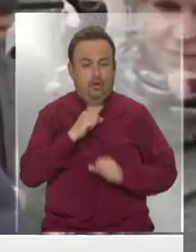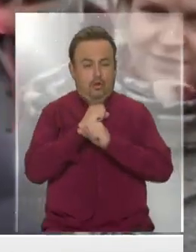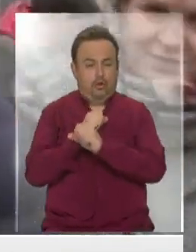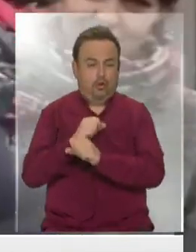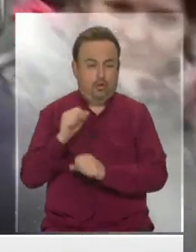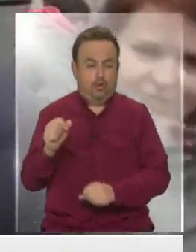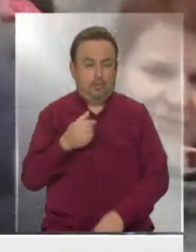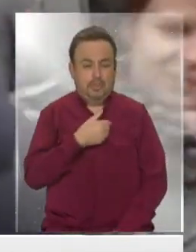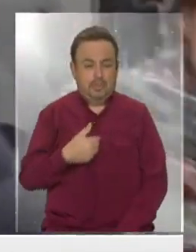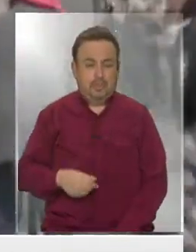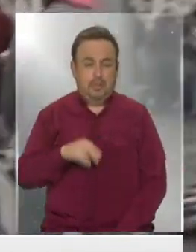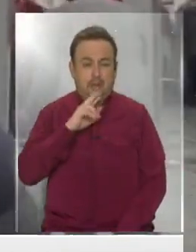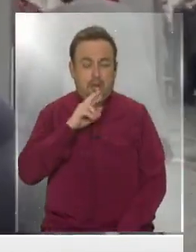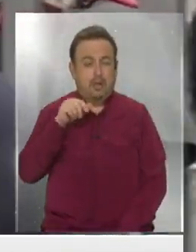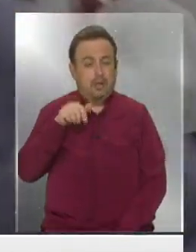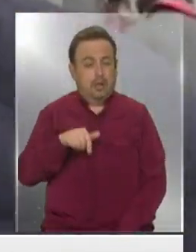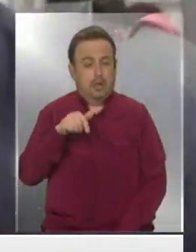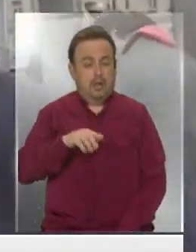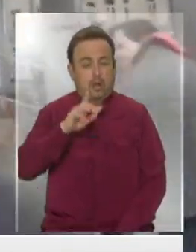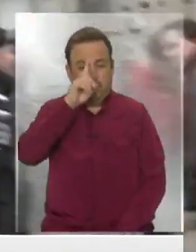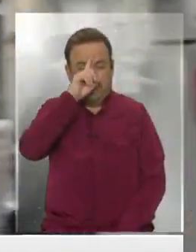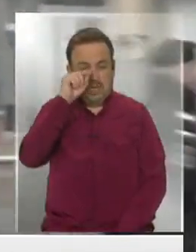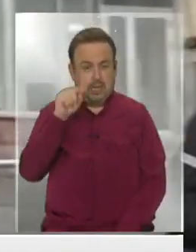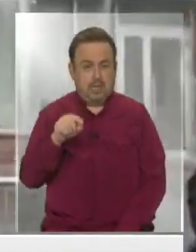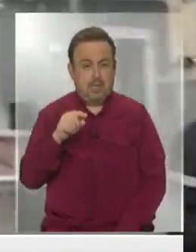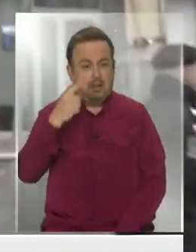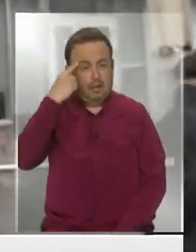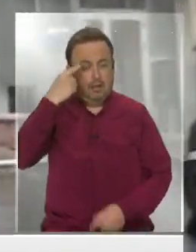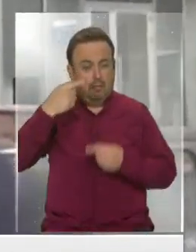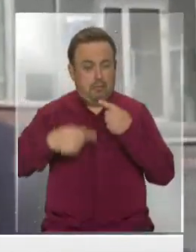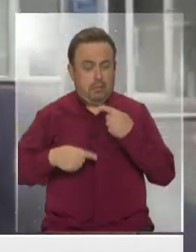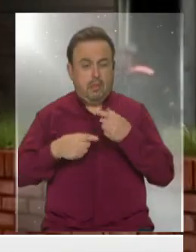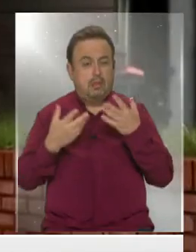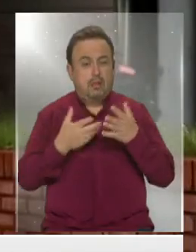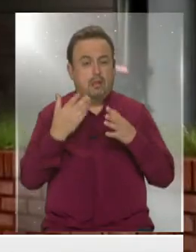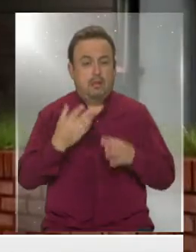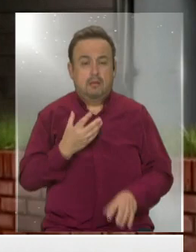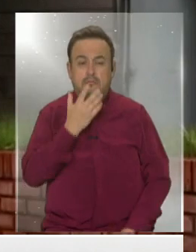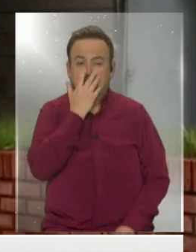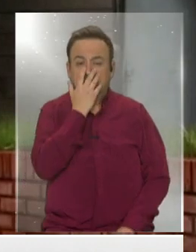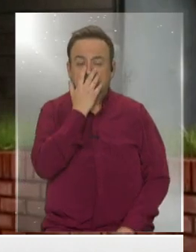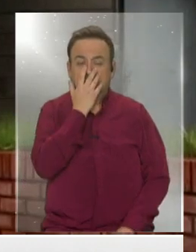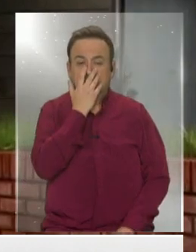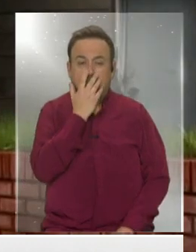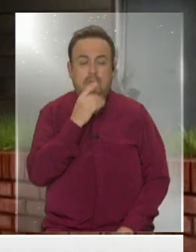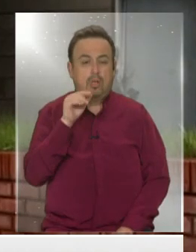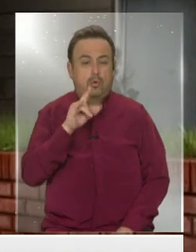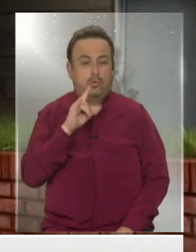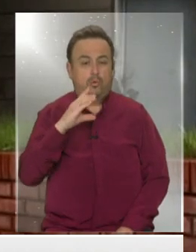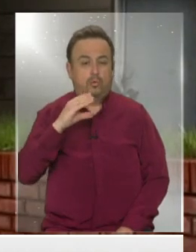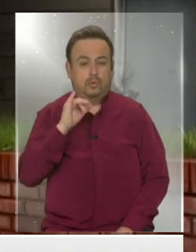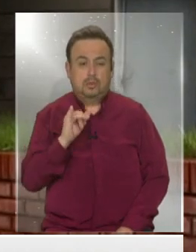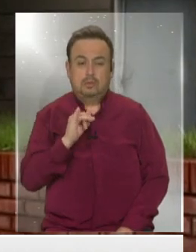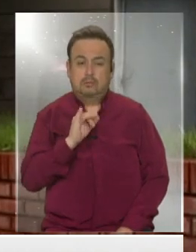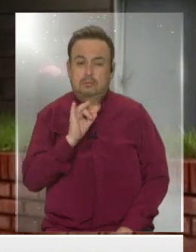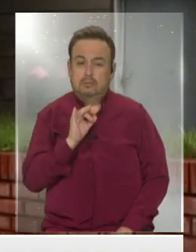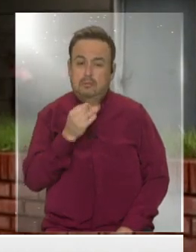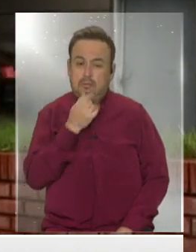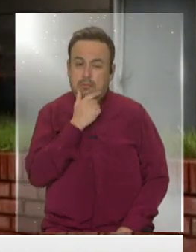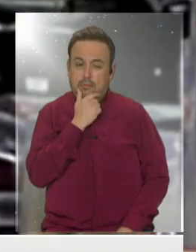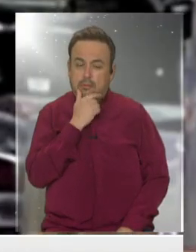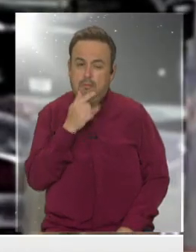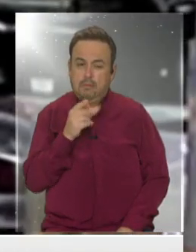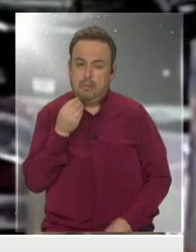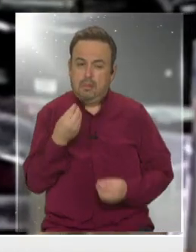presidente Vladimir Putin hoy se encuentra hospitalizado, en coma inducido y conectado a un respirador, bajo sospecha de haber sido